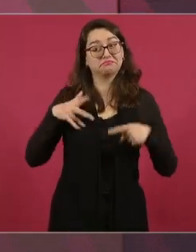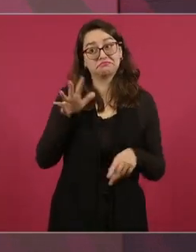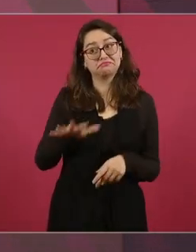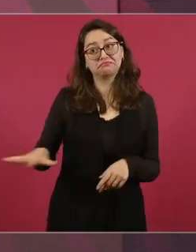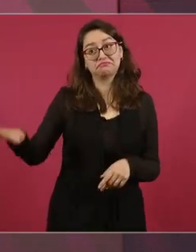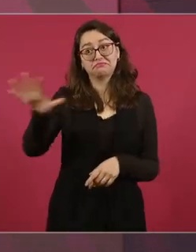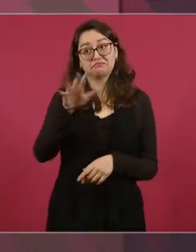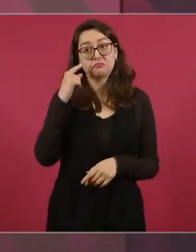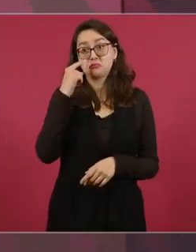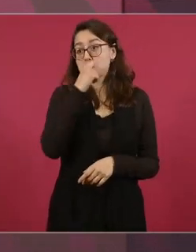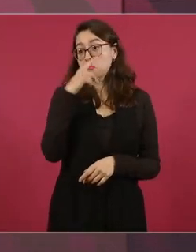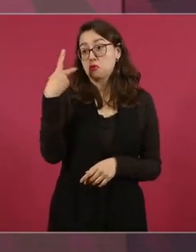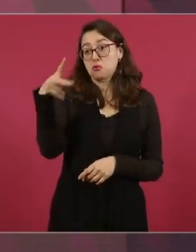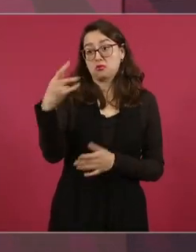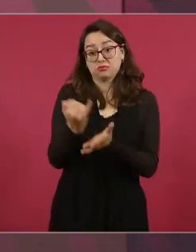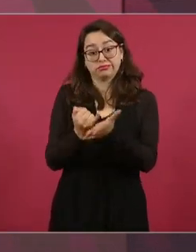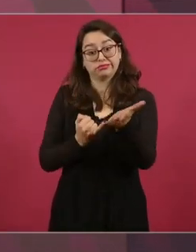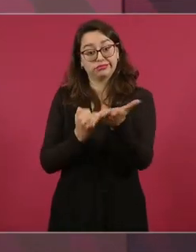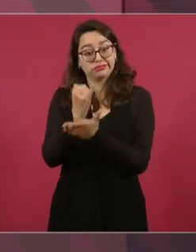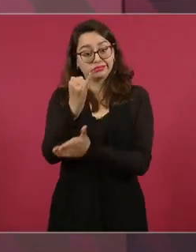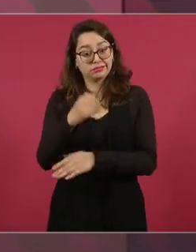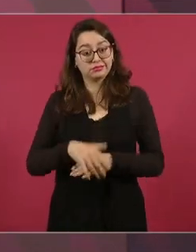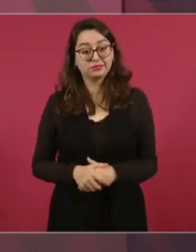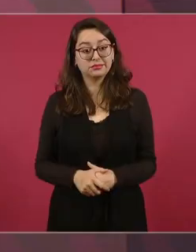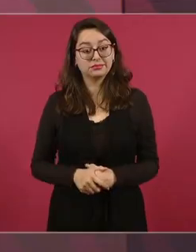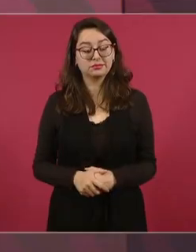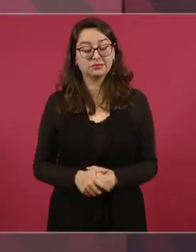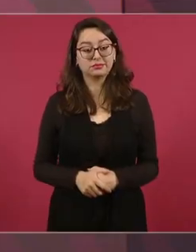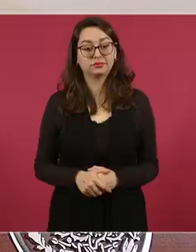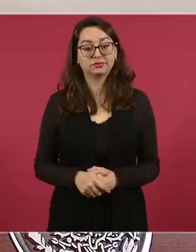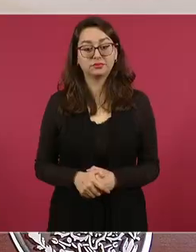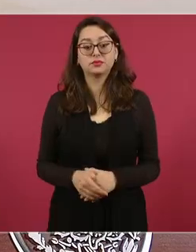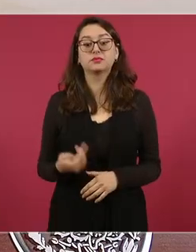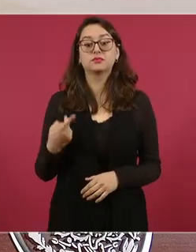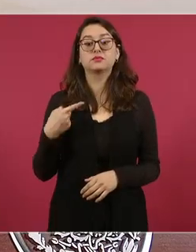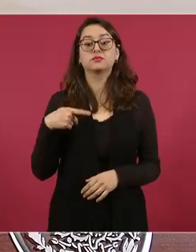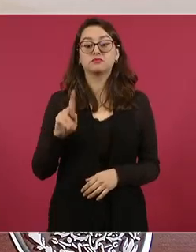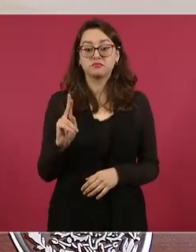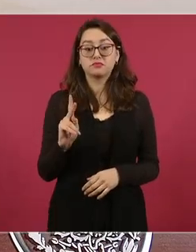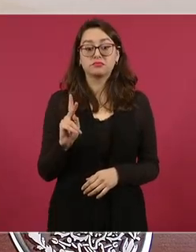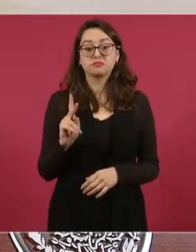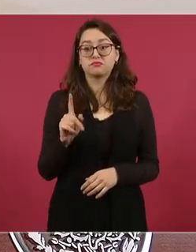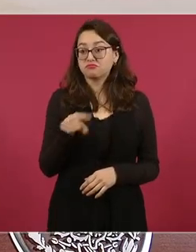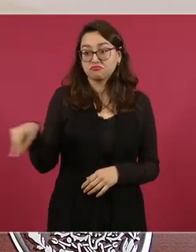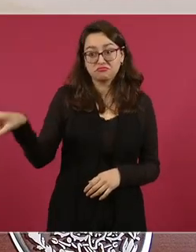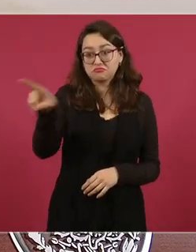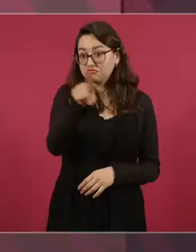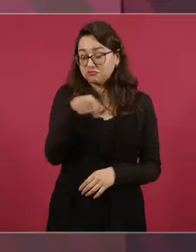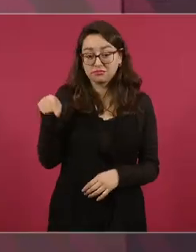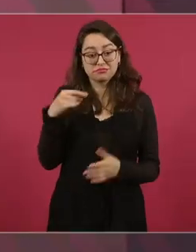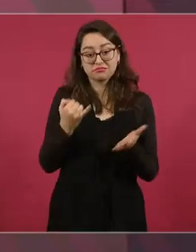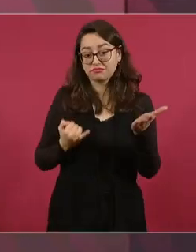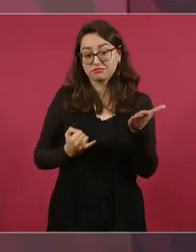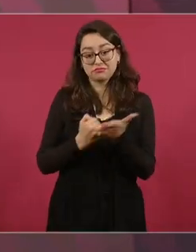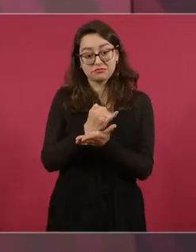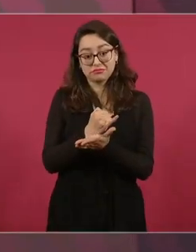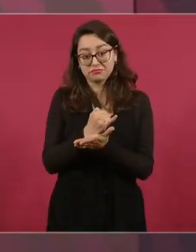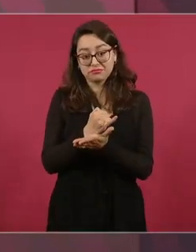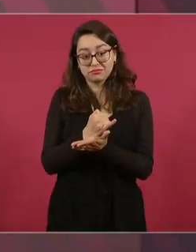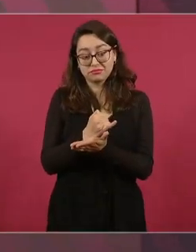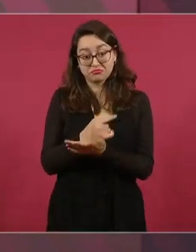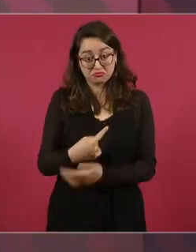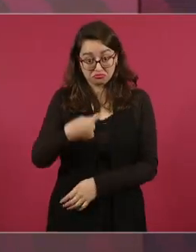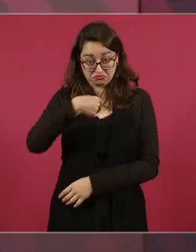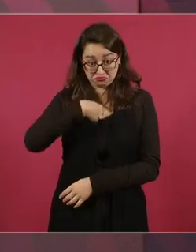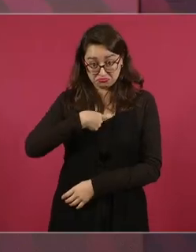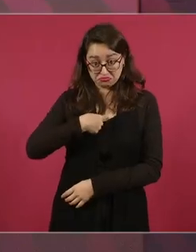Pero suceda lo que suceda, va a ser el pueblo el que va a decidir y en mi caso